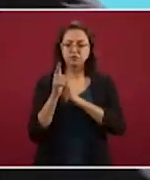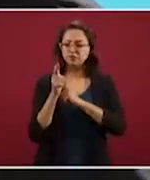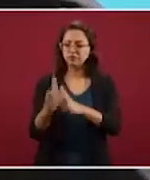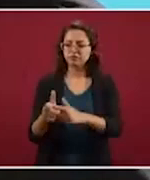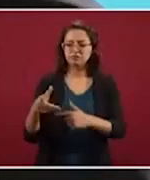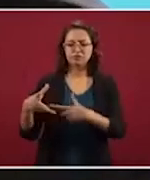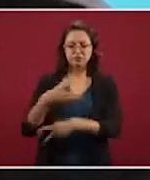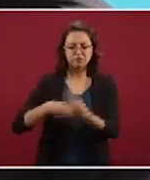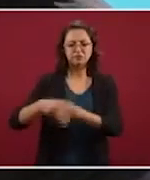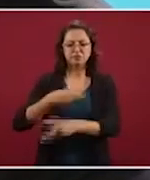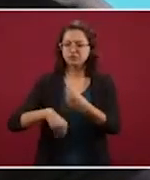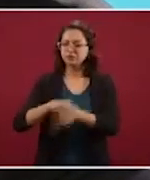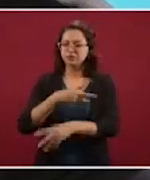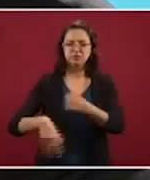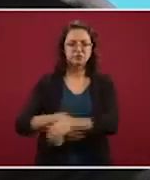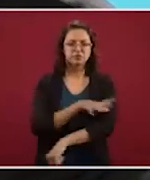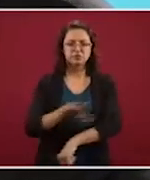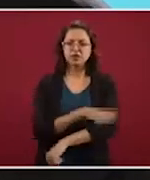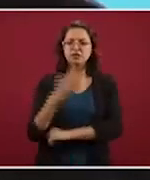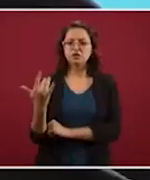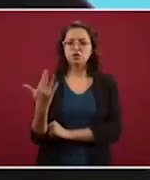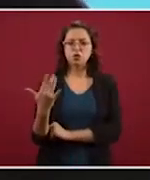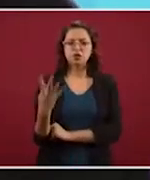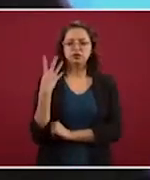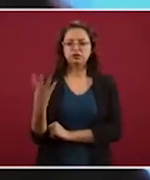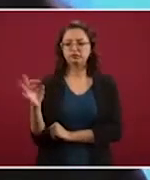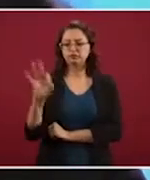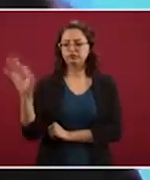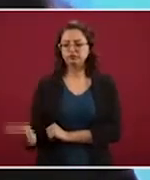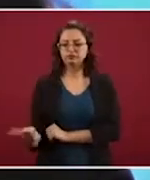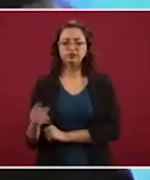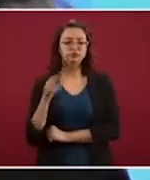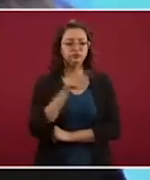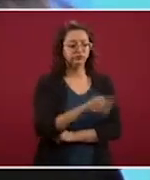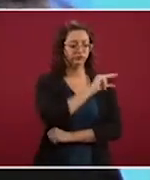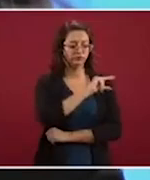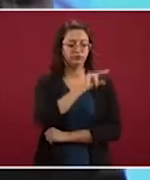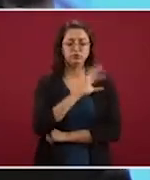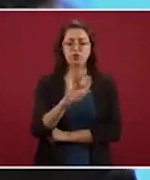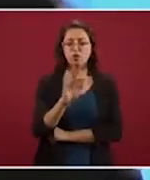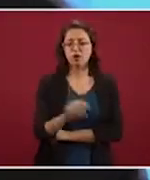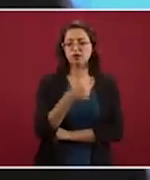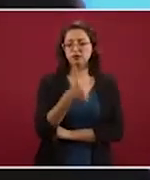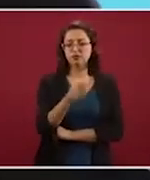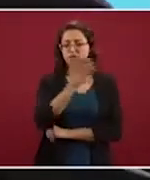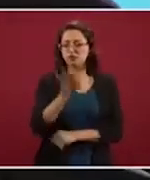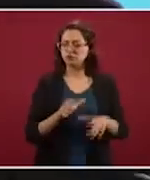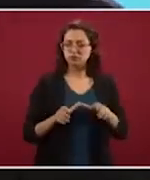el 54% de la energía eléctrica, reservando al sector privado el 46% restante,